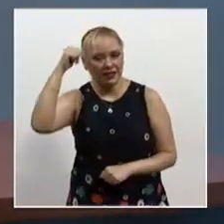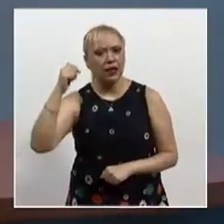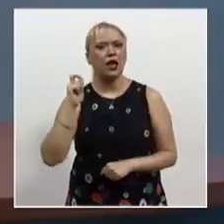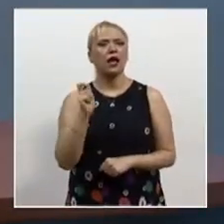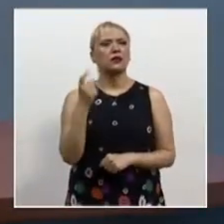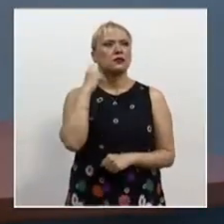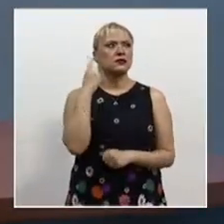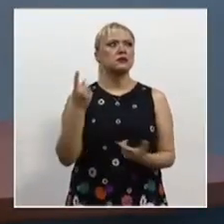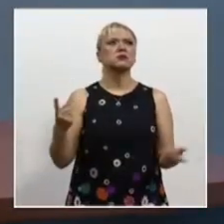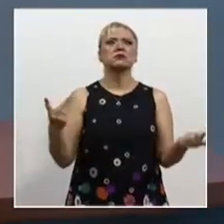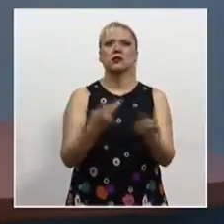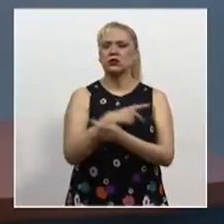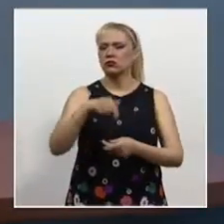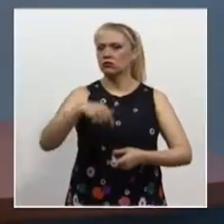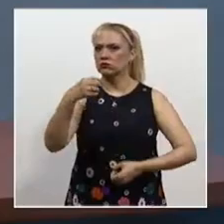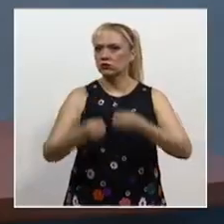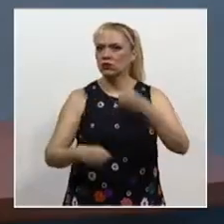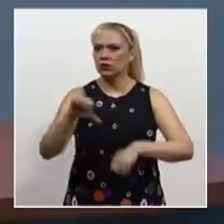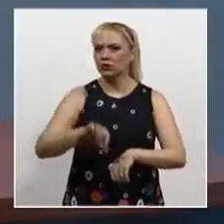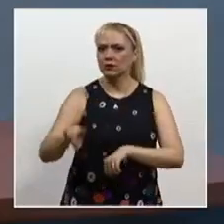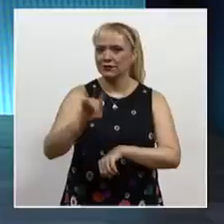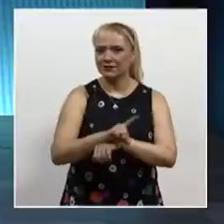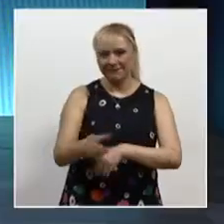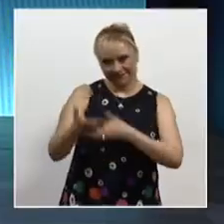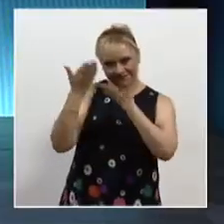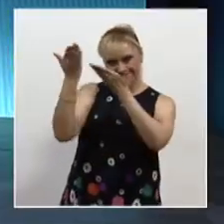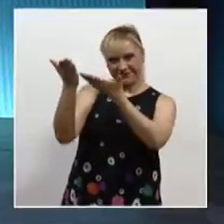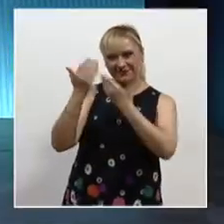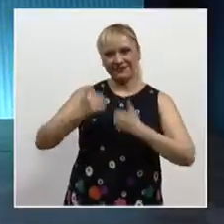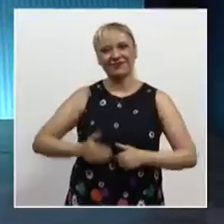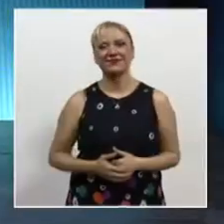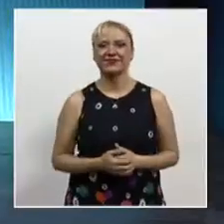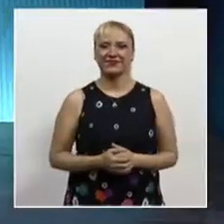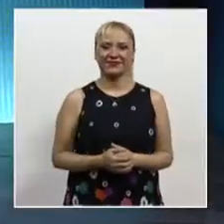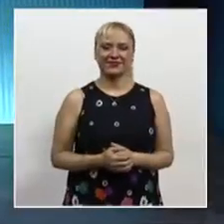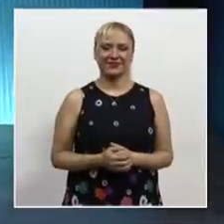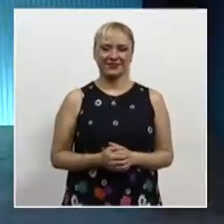el Pleno del máximo tribunal del país. Adelante, Mario, con tu reporte, por favor.